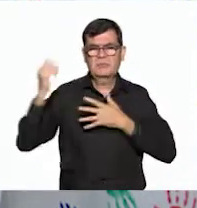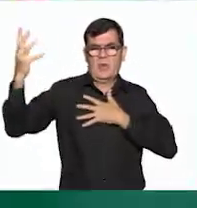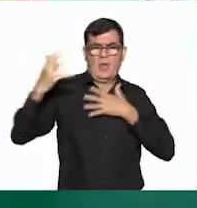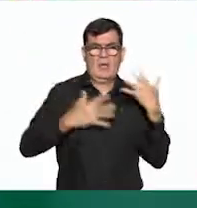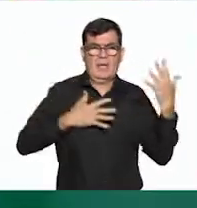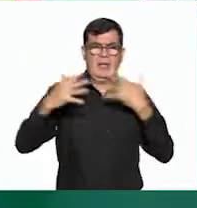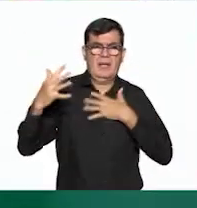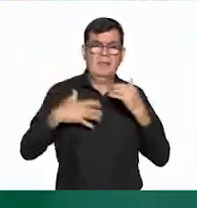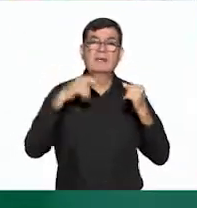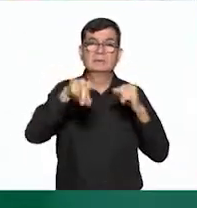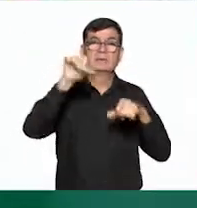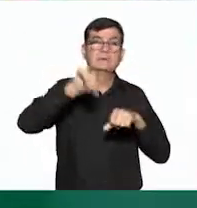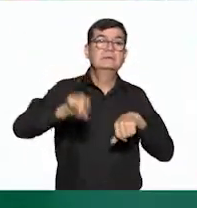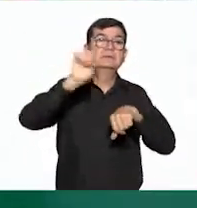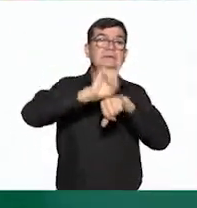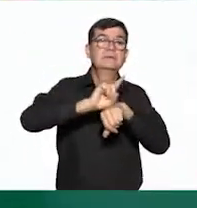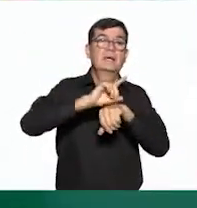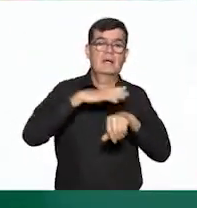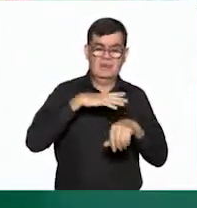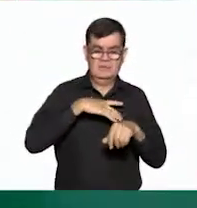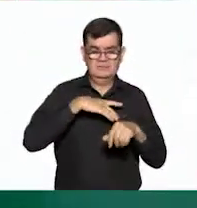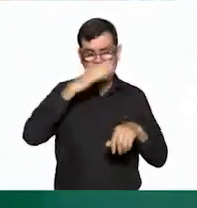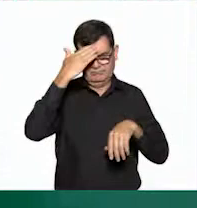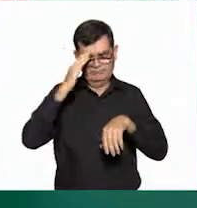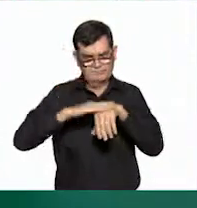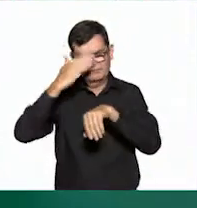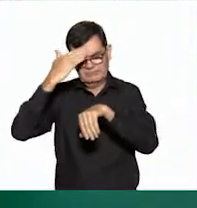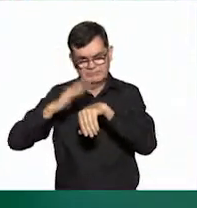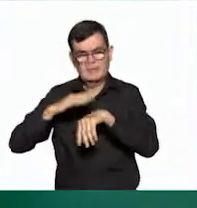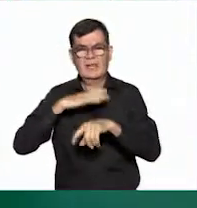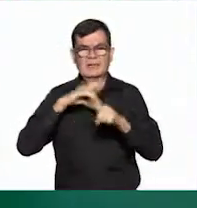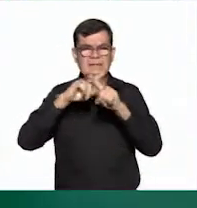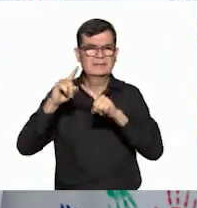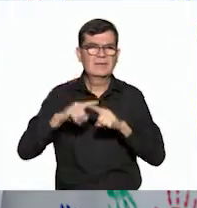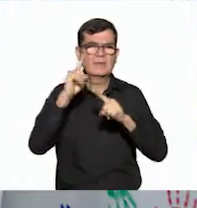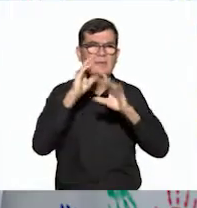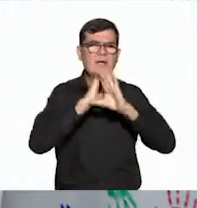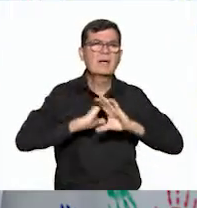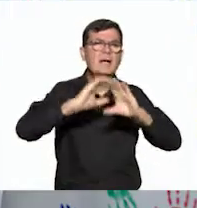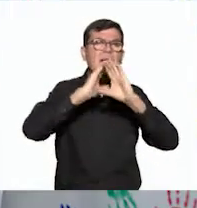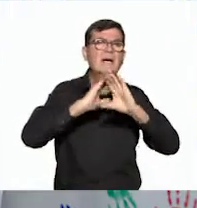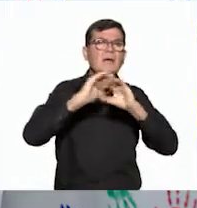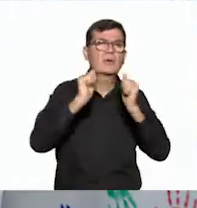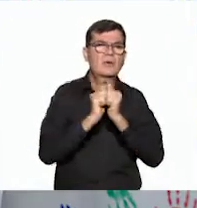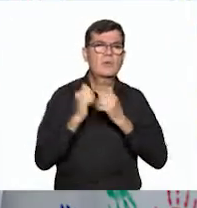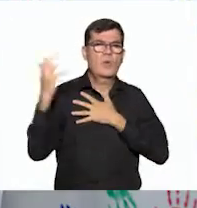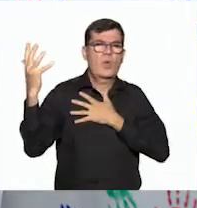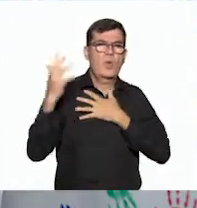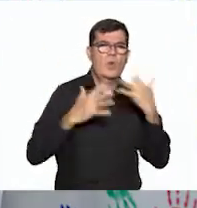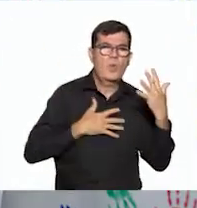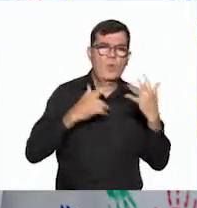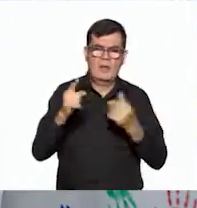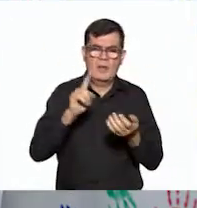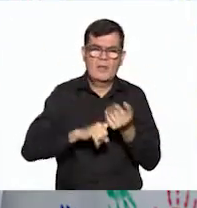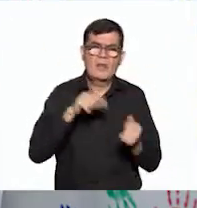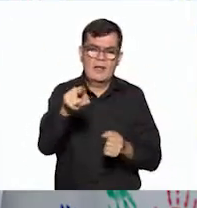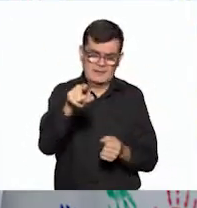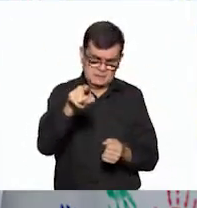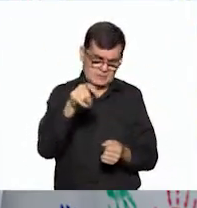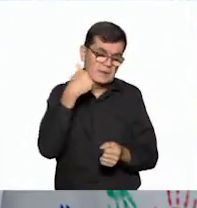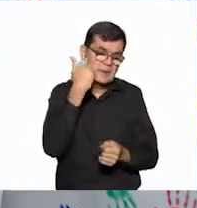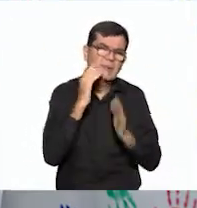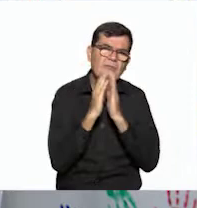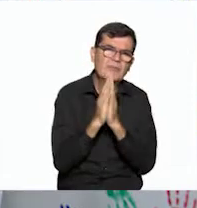para eso, el día de hoy les trajimos y ya tenemos preparada una canción y un poema. Pero quiero que